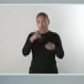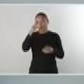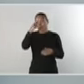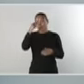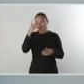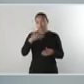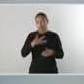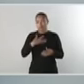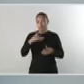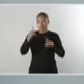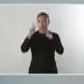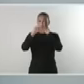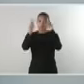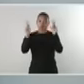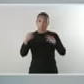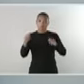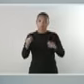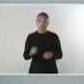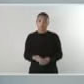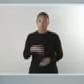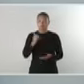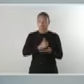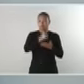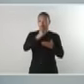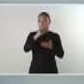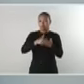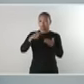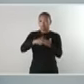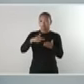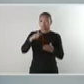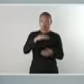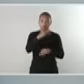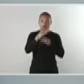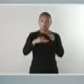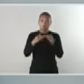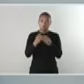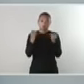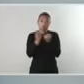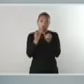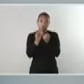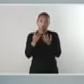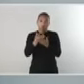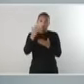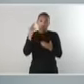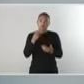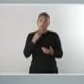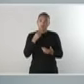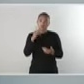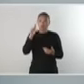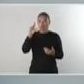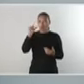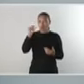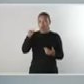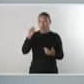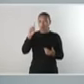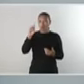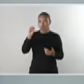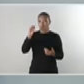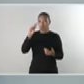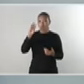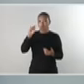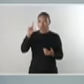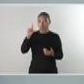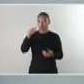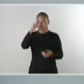desarrollo iremos comunidad por comunidad como lo hizo Delano Roosevelt en Estados Unidos qué quieren